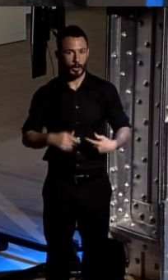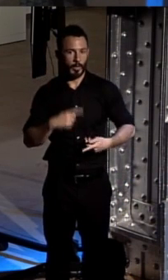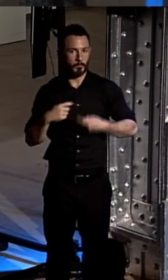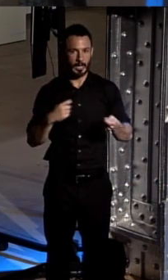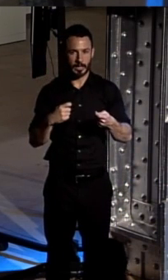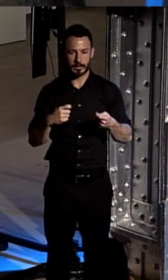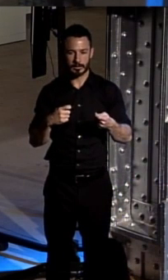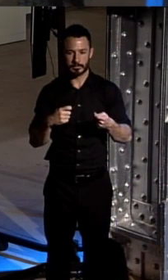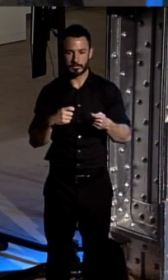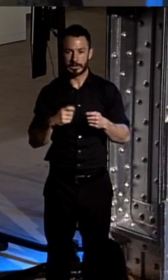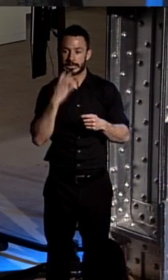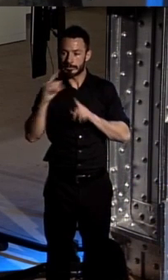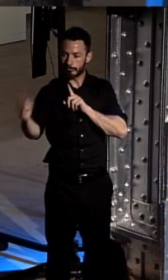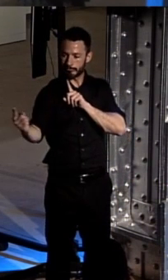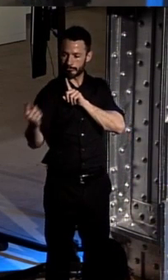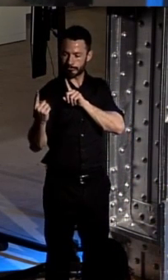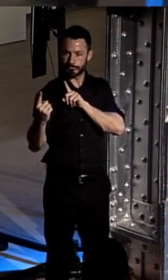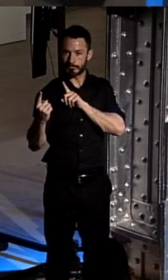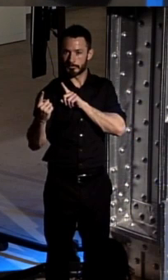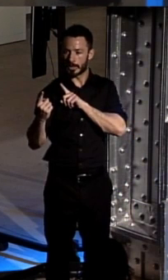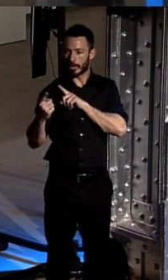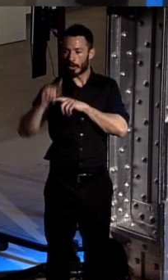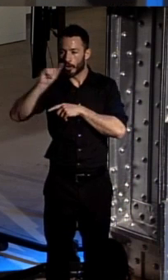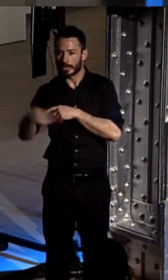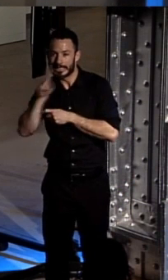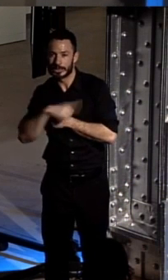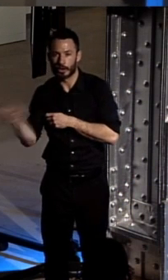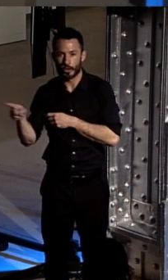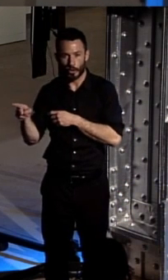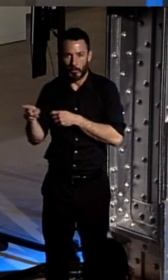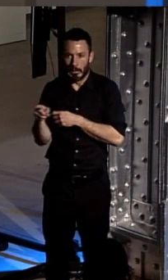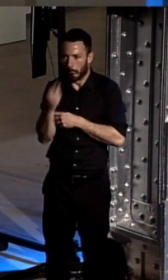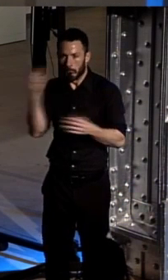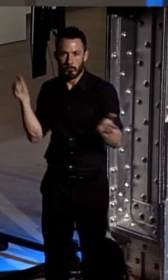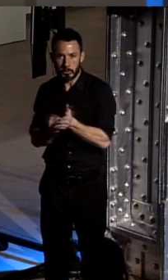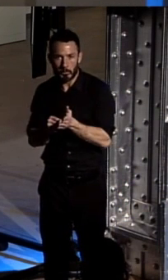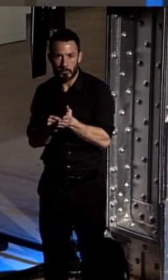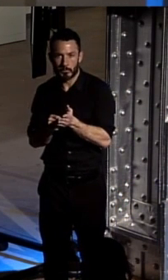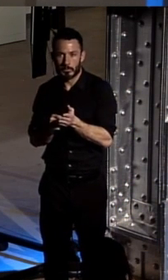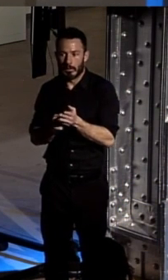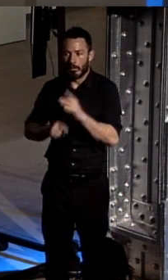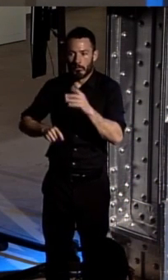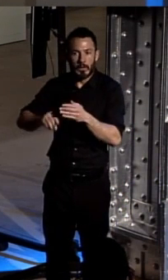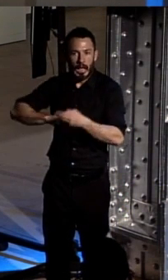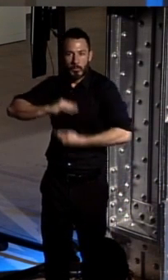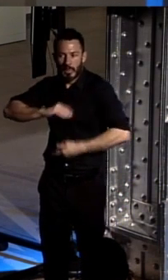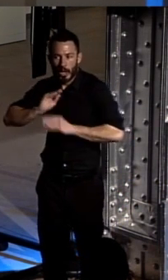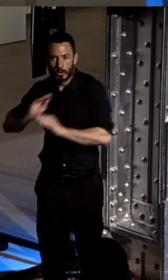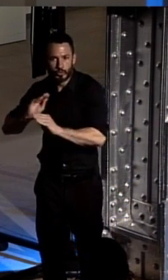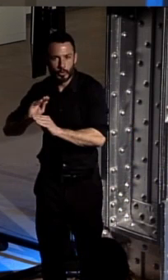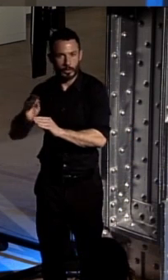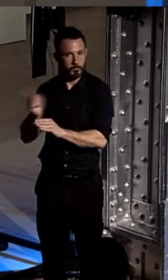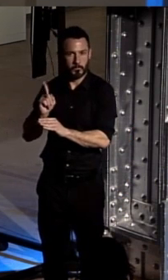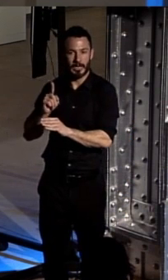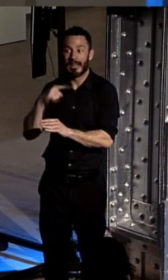decide a quién contratar más o menos a los 300 milisegundos por cosas que no tienen que ver muchas veces con las facultades que esa persona tiene, sino con la cara